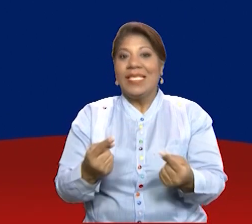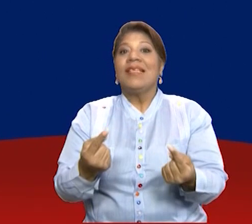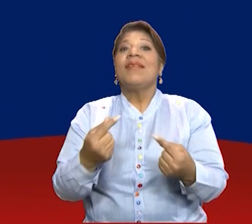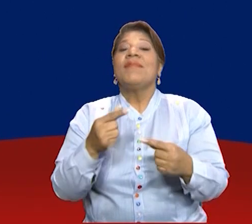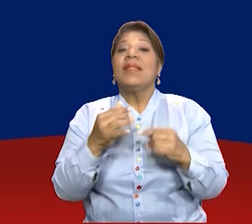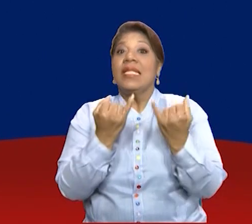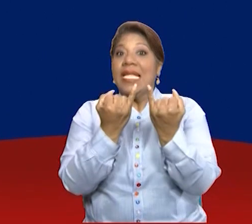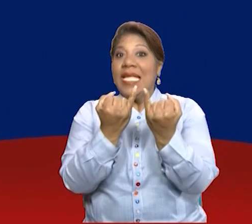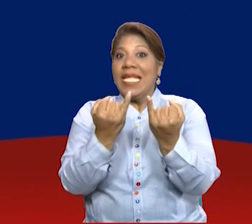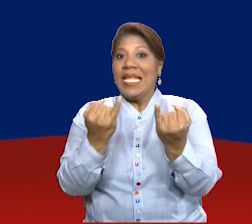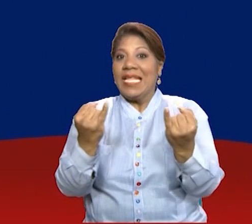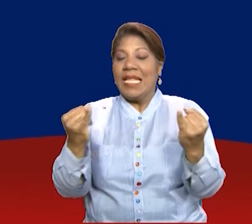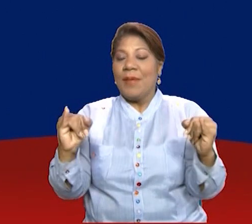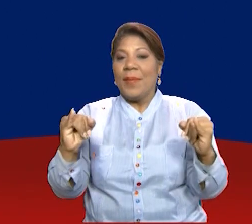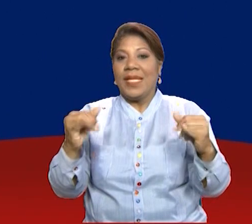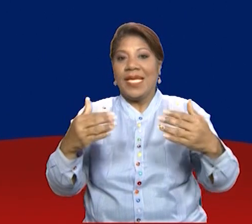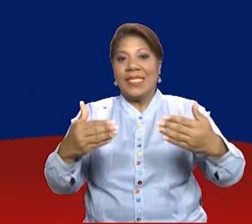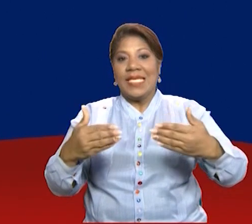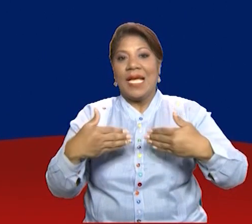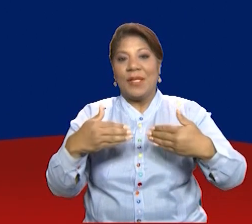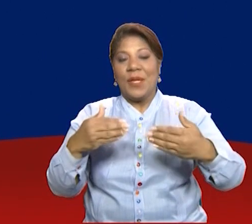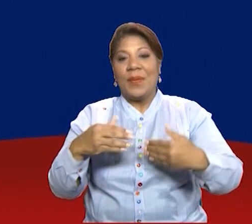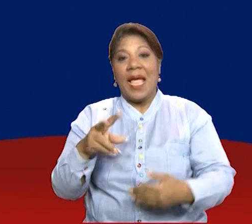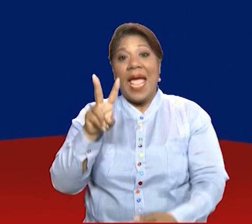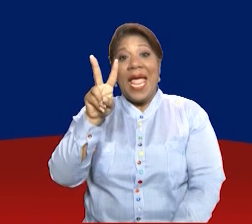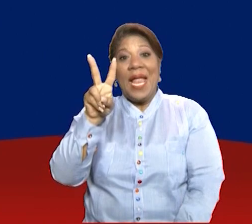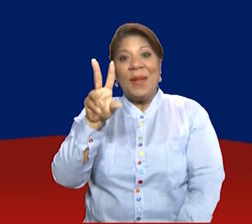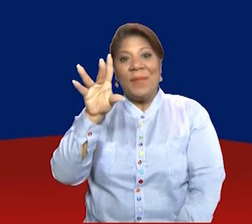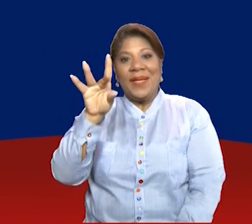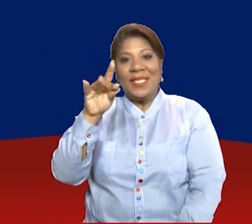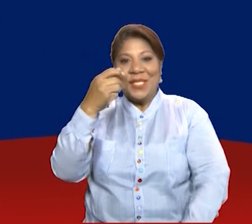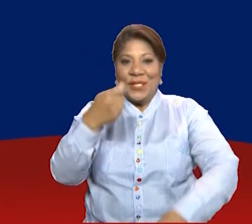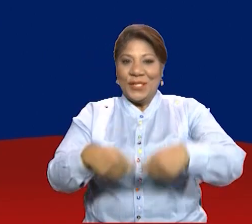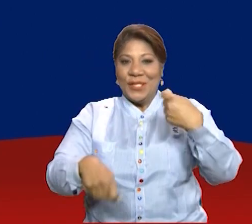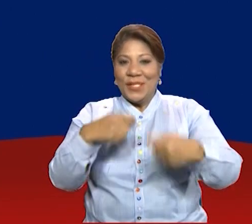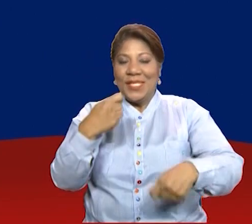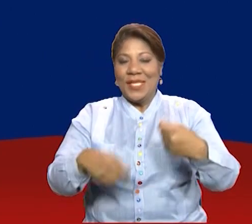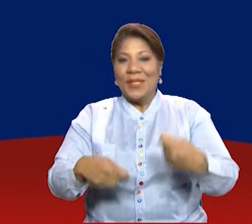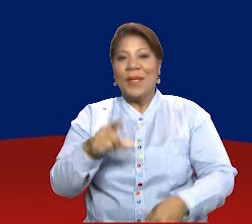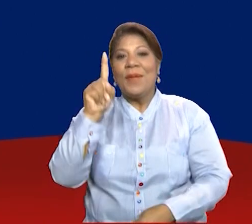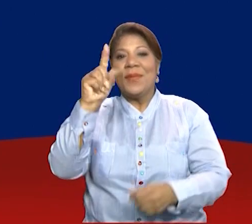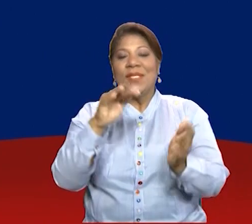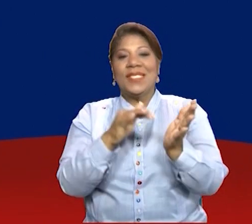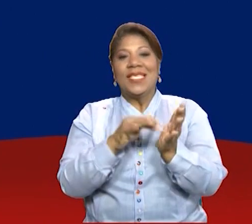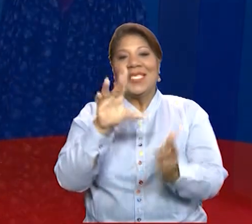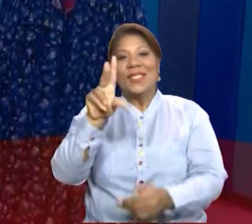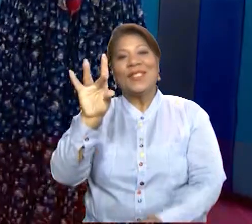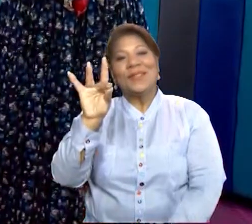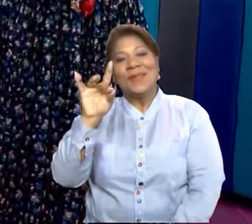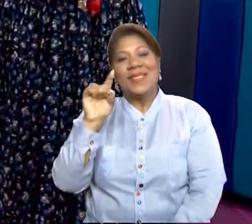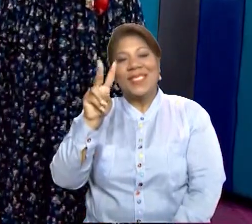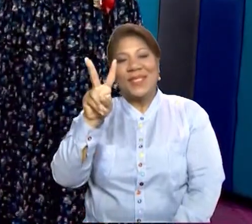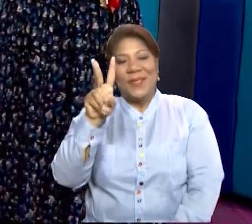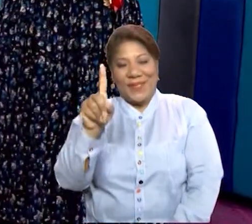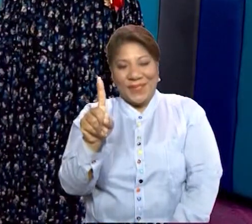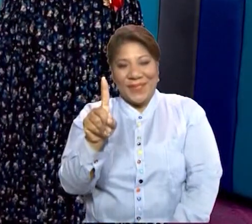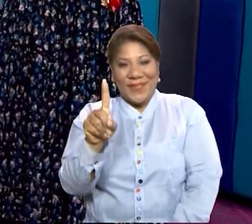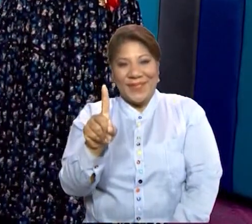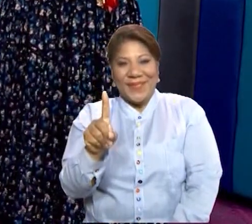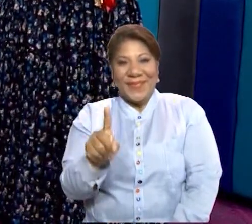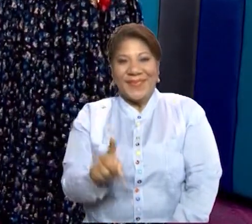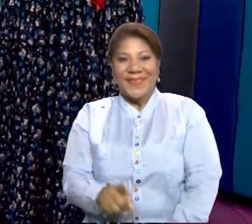la independencia de Panamá el 28 de noviembre del año